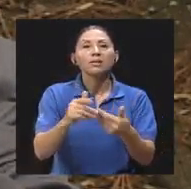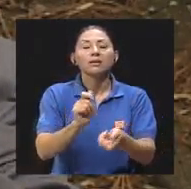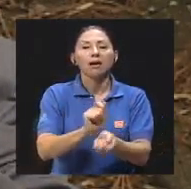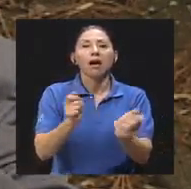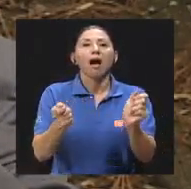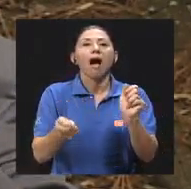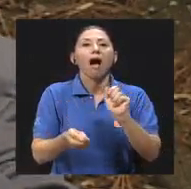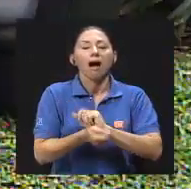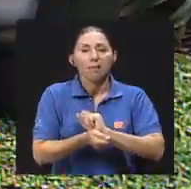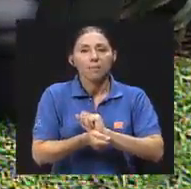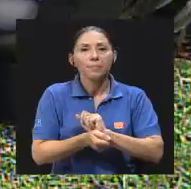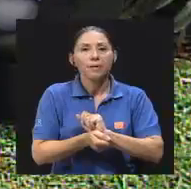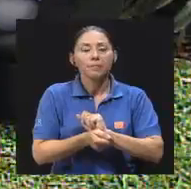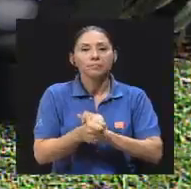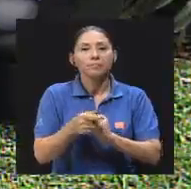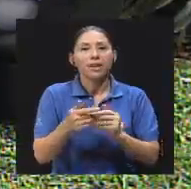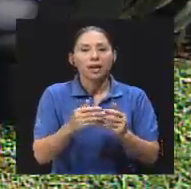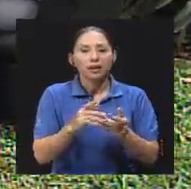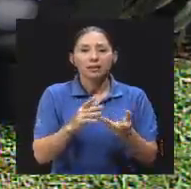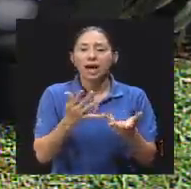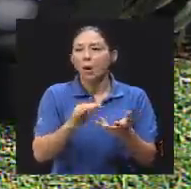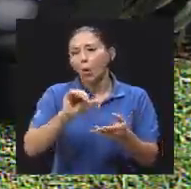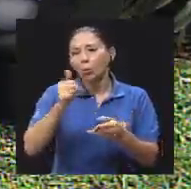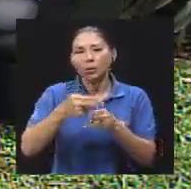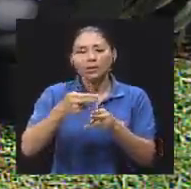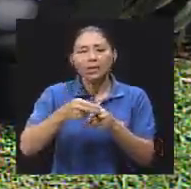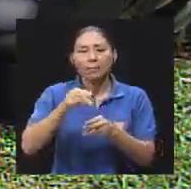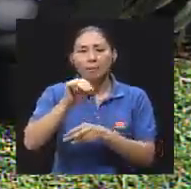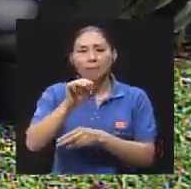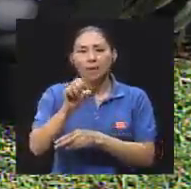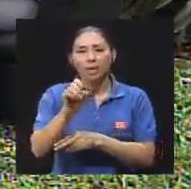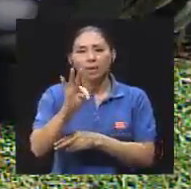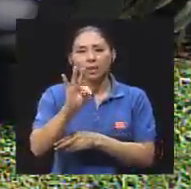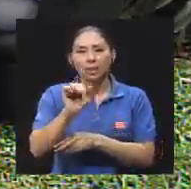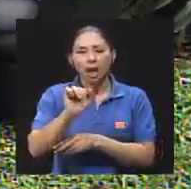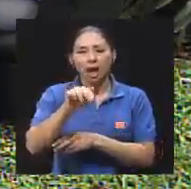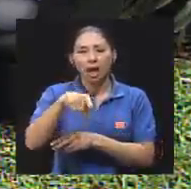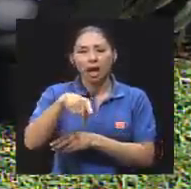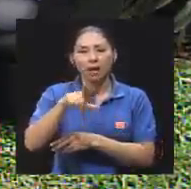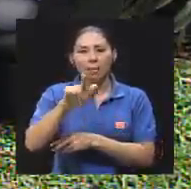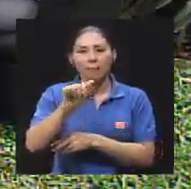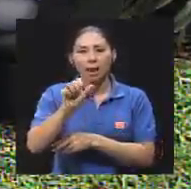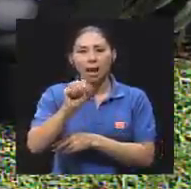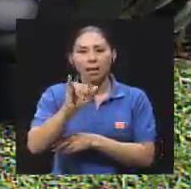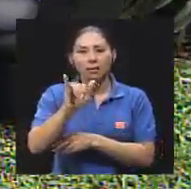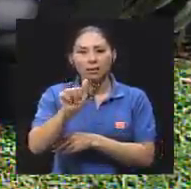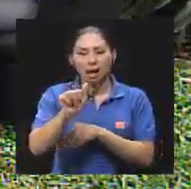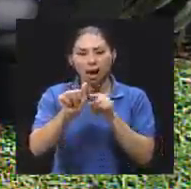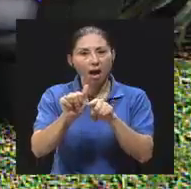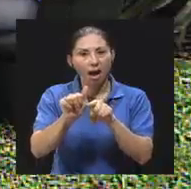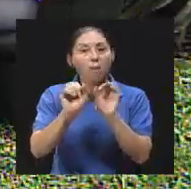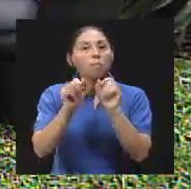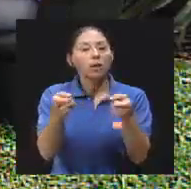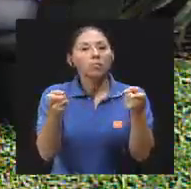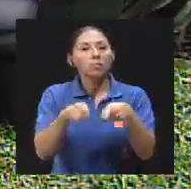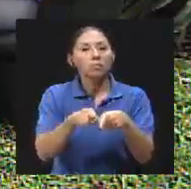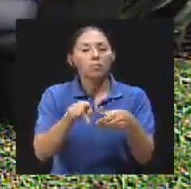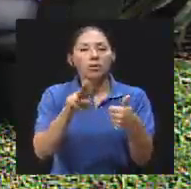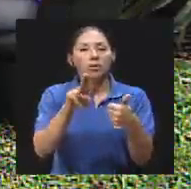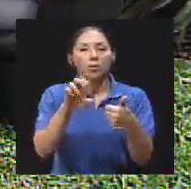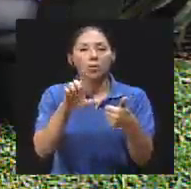como un callito a otro tejido que se llama metaplasia, y de metaplasia pueden aparecer